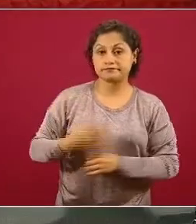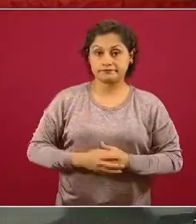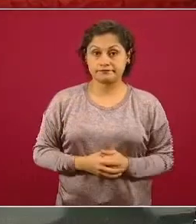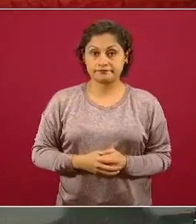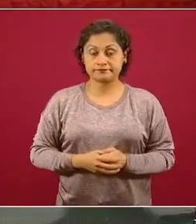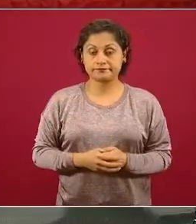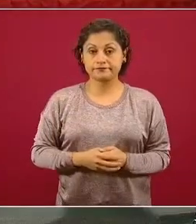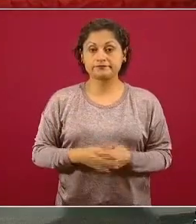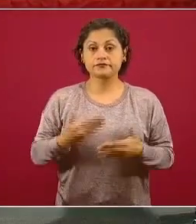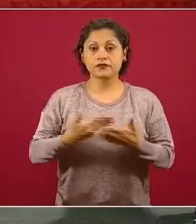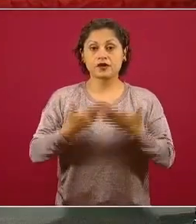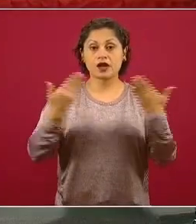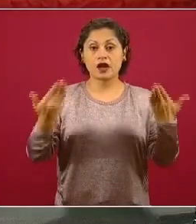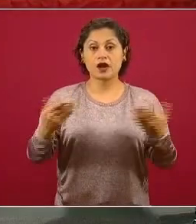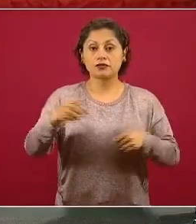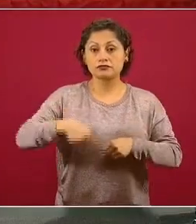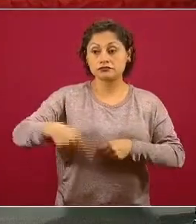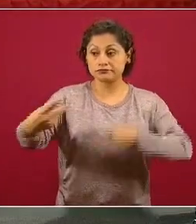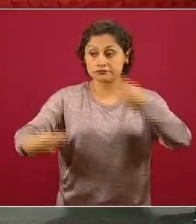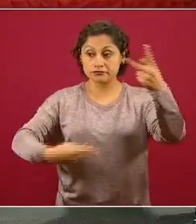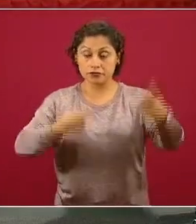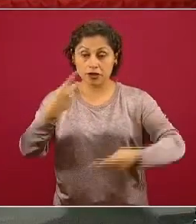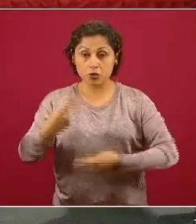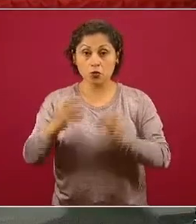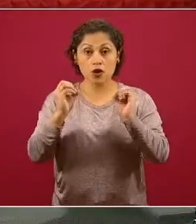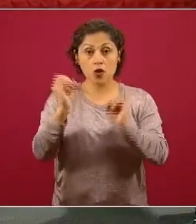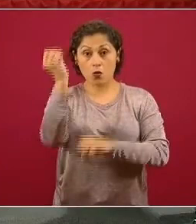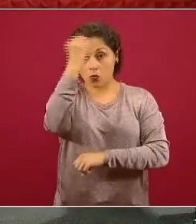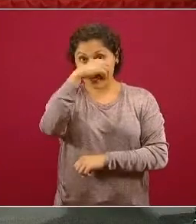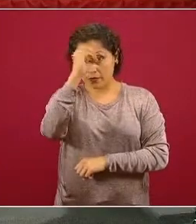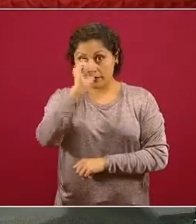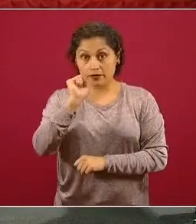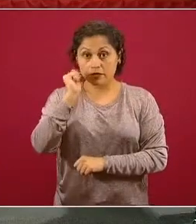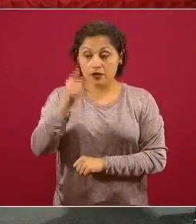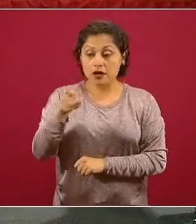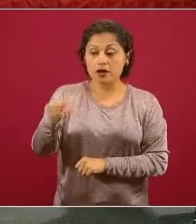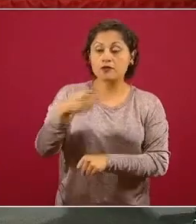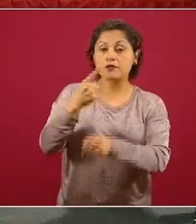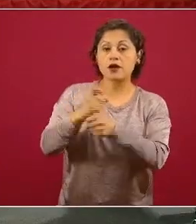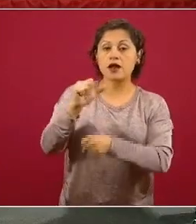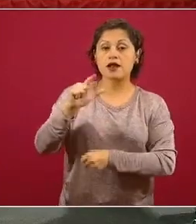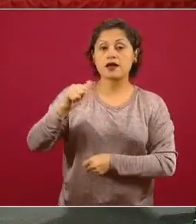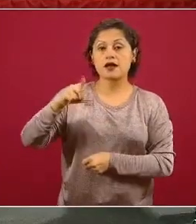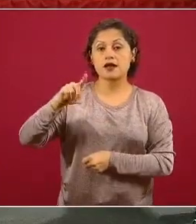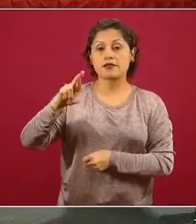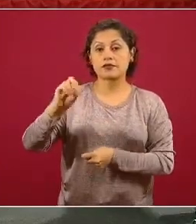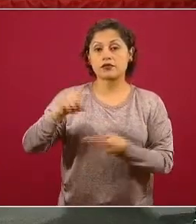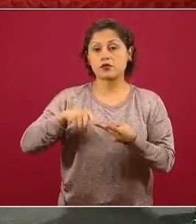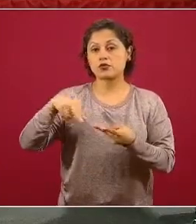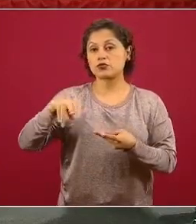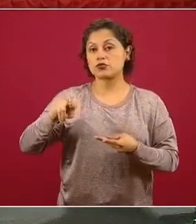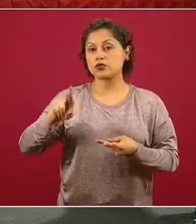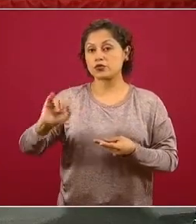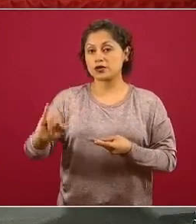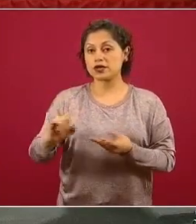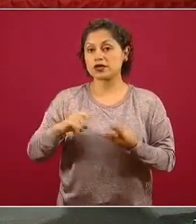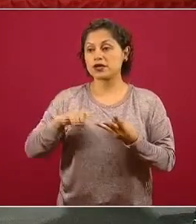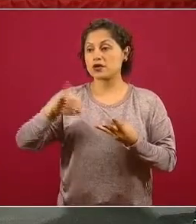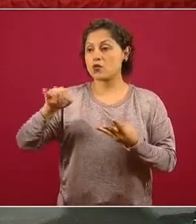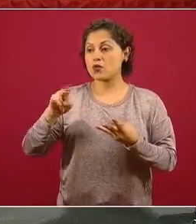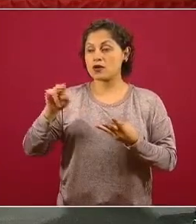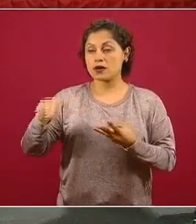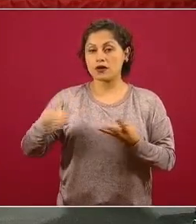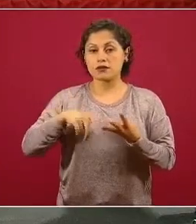a preguntas y comentarios. Vamos a empezar ahorita aquí con Alejandro, Nuri, Juan,